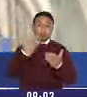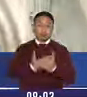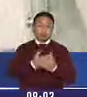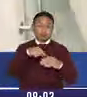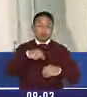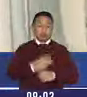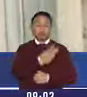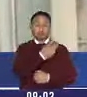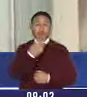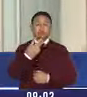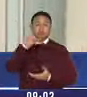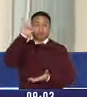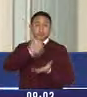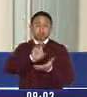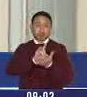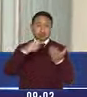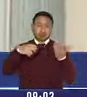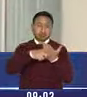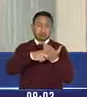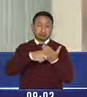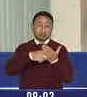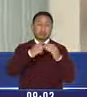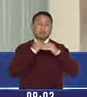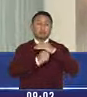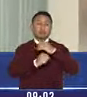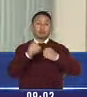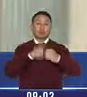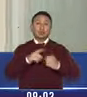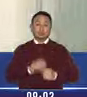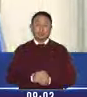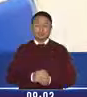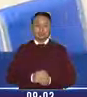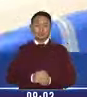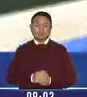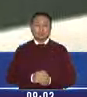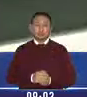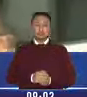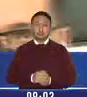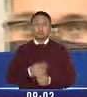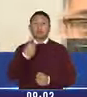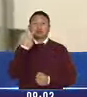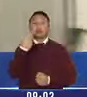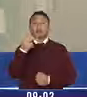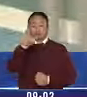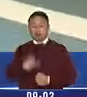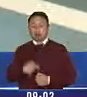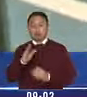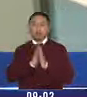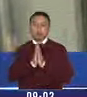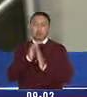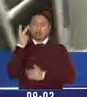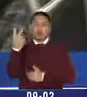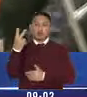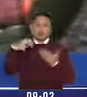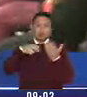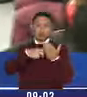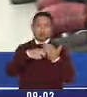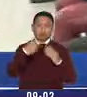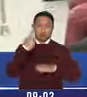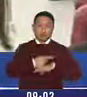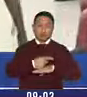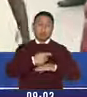página, sacar sus pases de abordar para el Metro de Quito. Dos pases por persona los pueden obtener al día. Los viajes